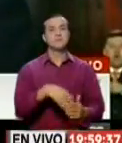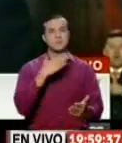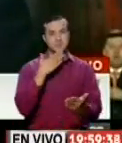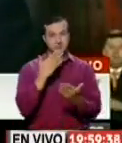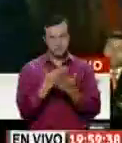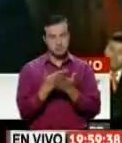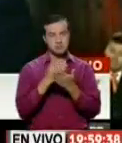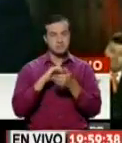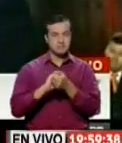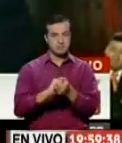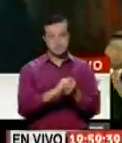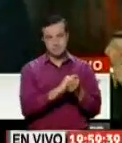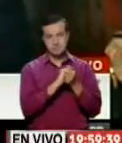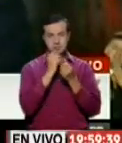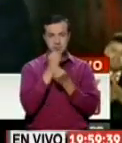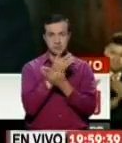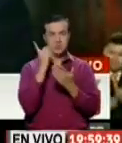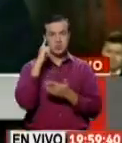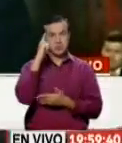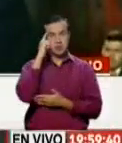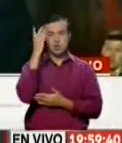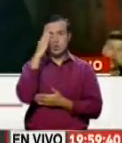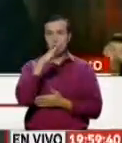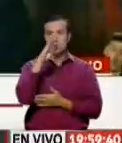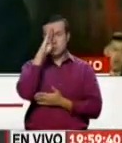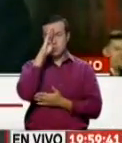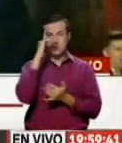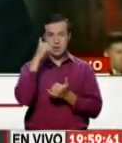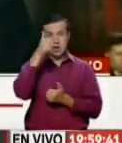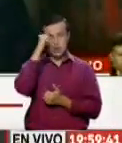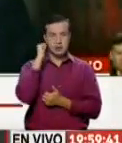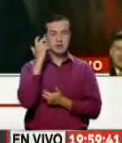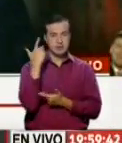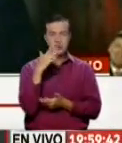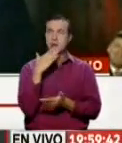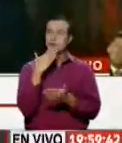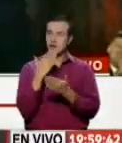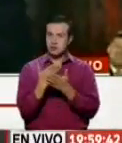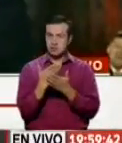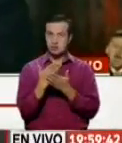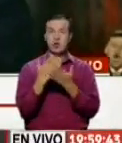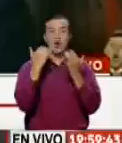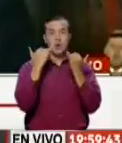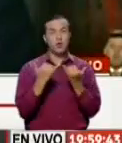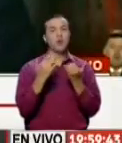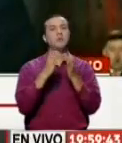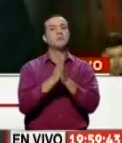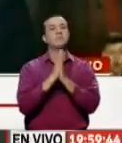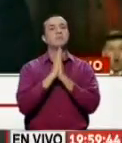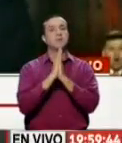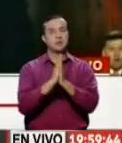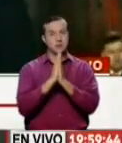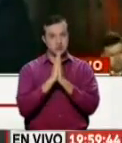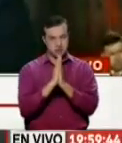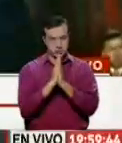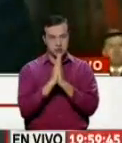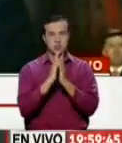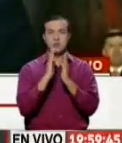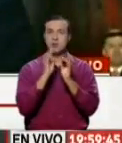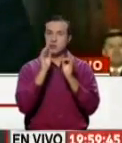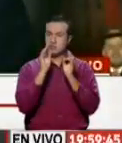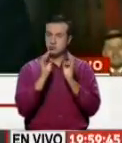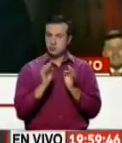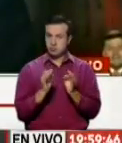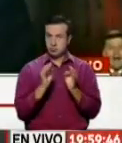Agradecemos la solidaridad expresada por el gobierno de Cuba el día de ayer y hoy les pedimos hacer